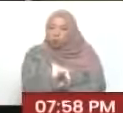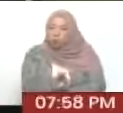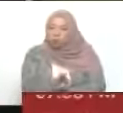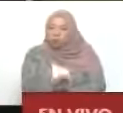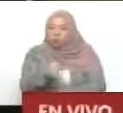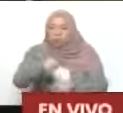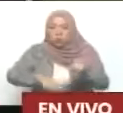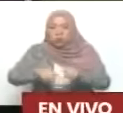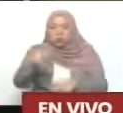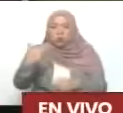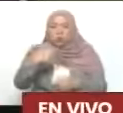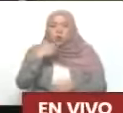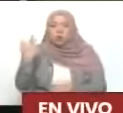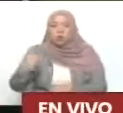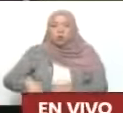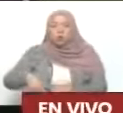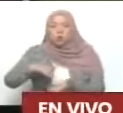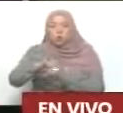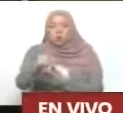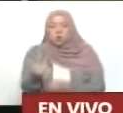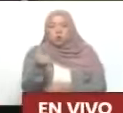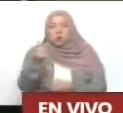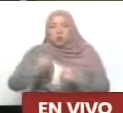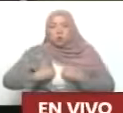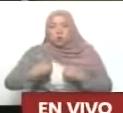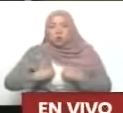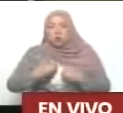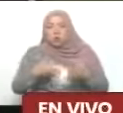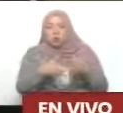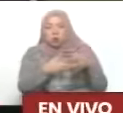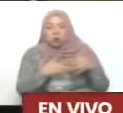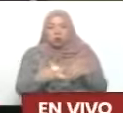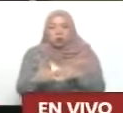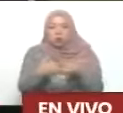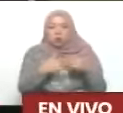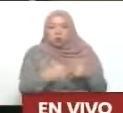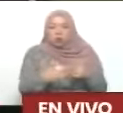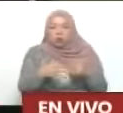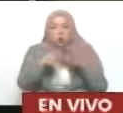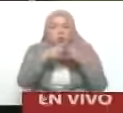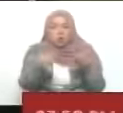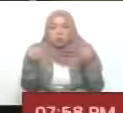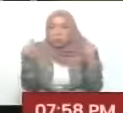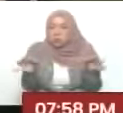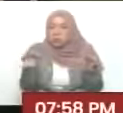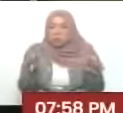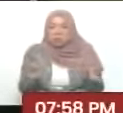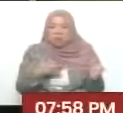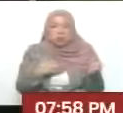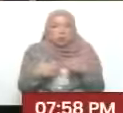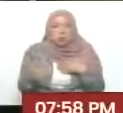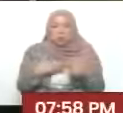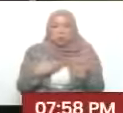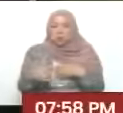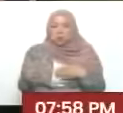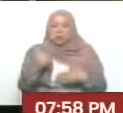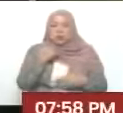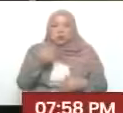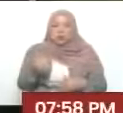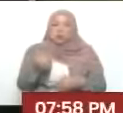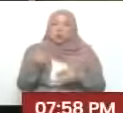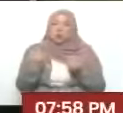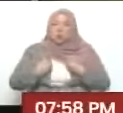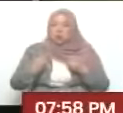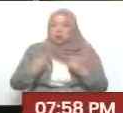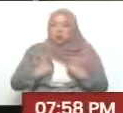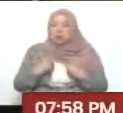material bélico ruso y sin perder una sola vida norteamericana. Y lo dice con todo el absoluto descaro. Miserable, ¿vale? Les dan igual las vidas miserable. Que no